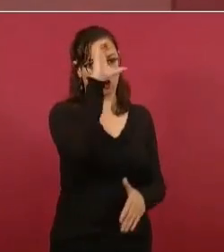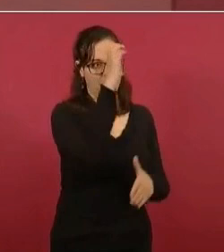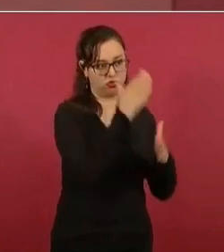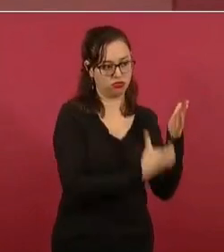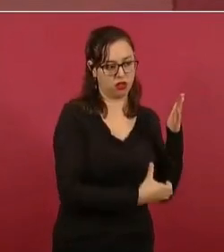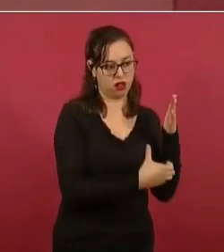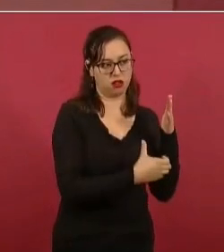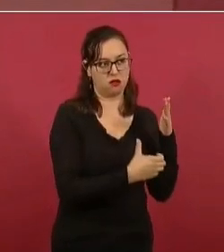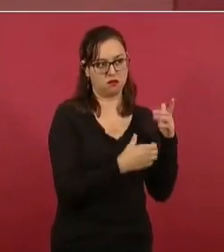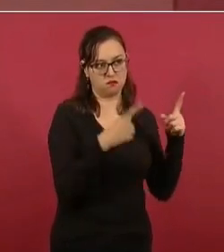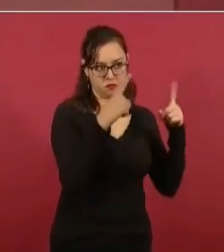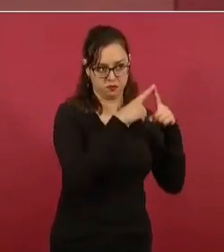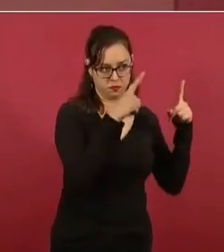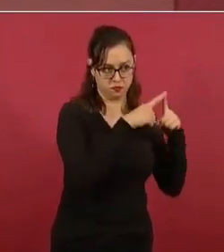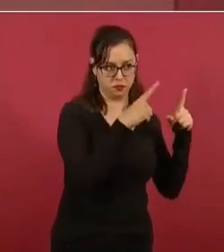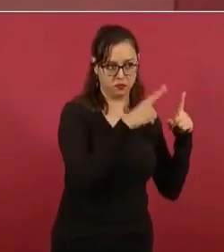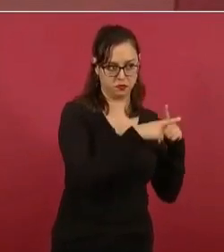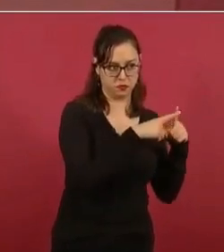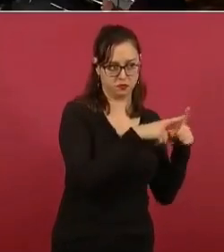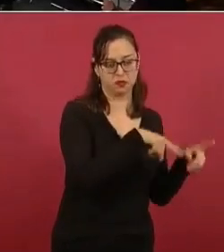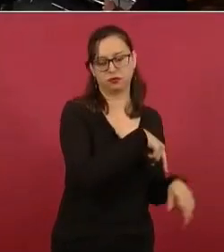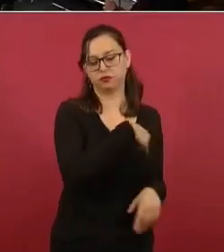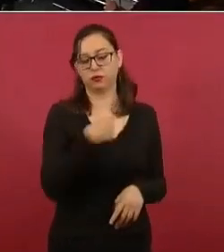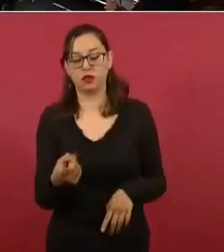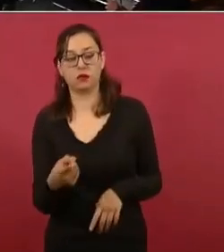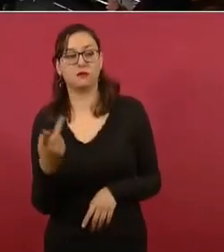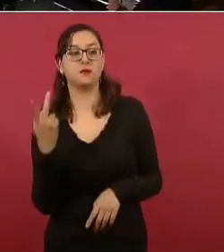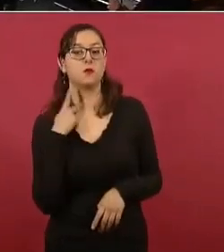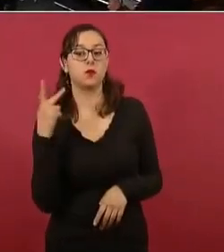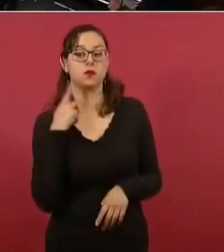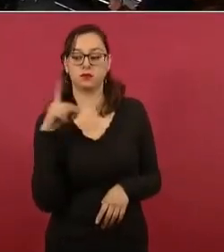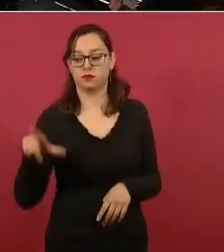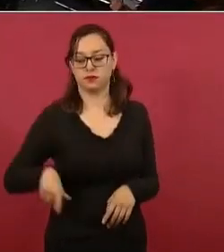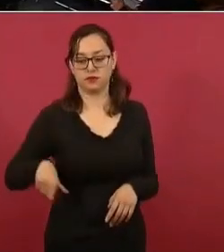porque a Dios lo que es de Dios y al César lo que es del César,